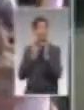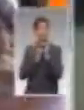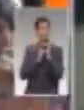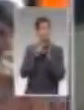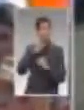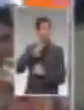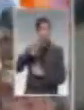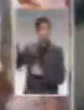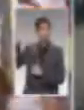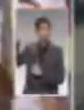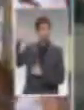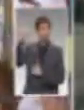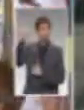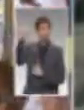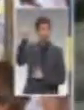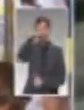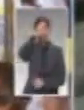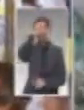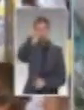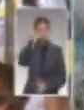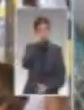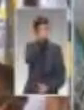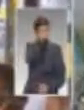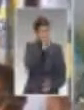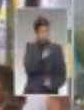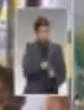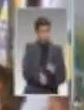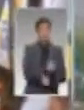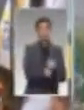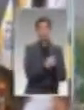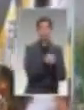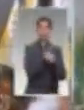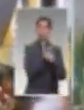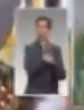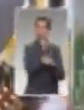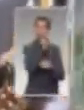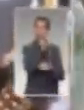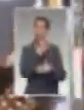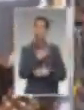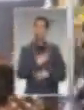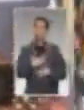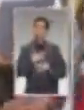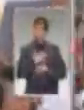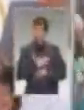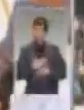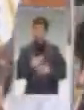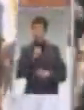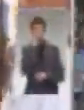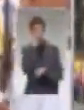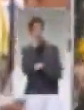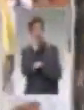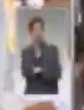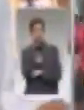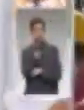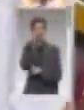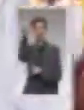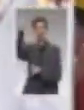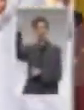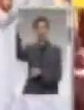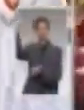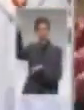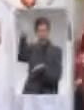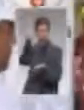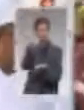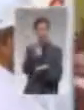representa el lugar de la Eucaristía. Es como la iglesia, por decirlo. Dado que estamos en un espacio abierto, el altar concentra lo que en cualquier